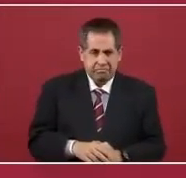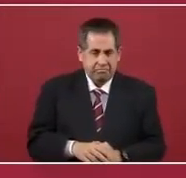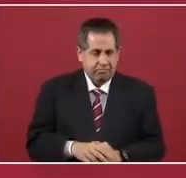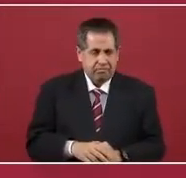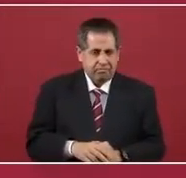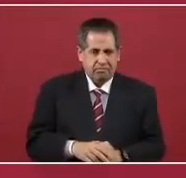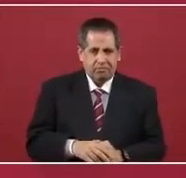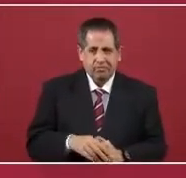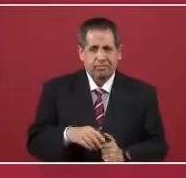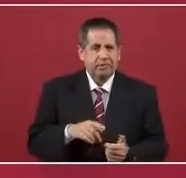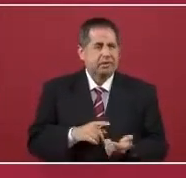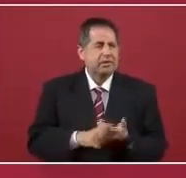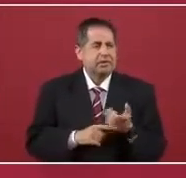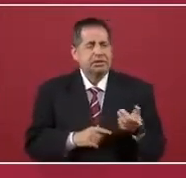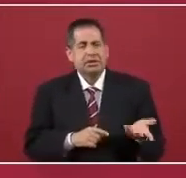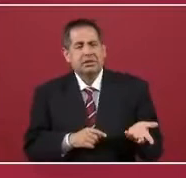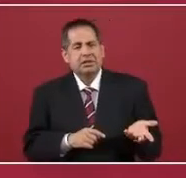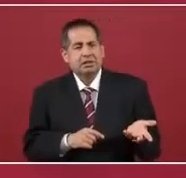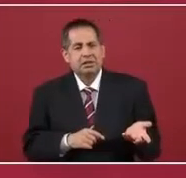que se